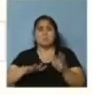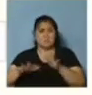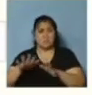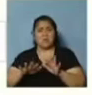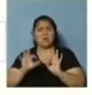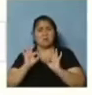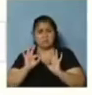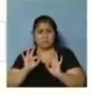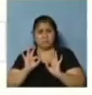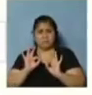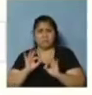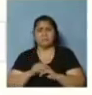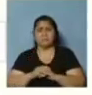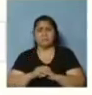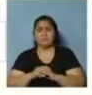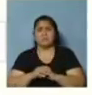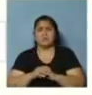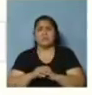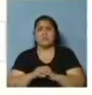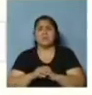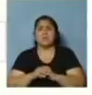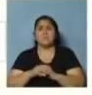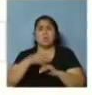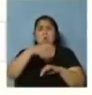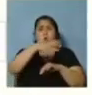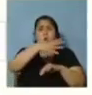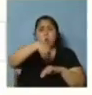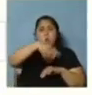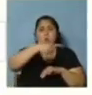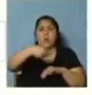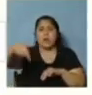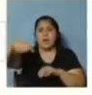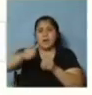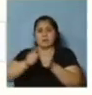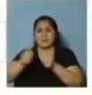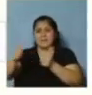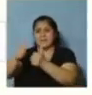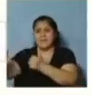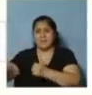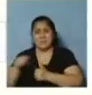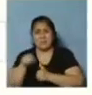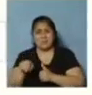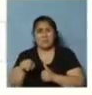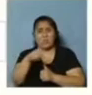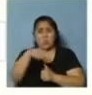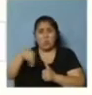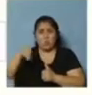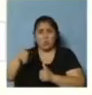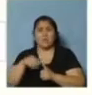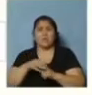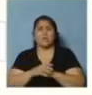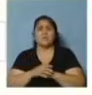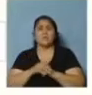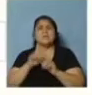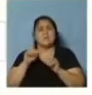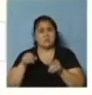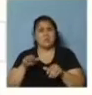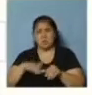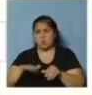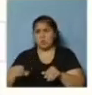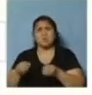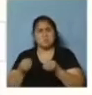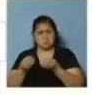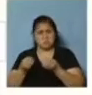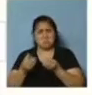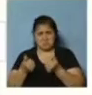preparado para habilitar nuevos áreas de aislamiento y, como le decía, la evolución de estos niños es bastante